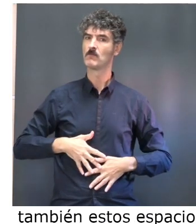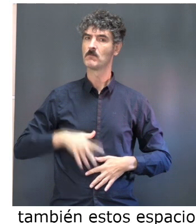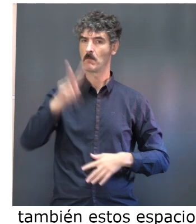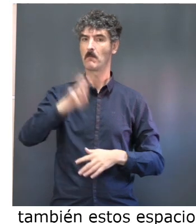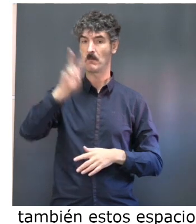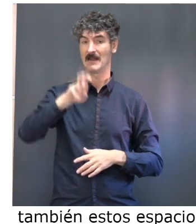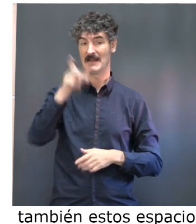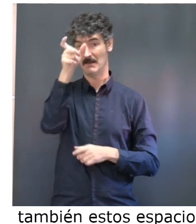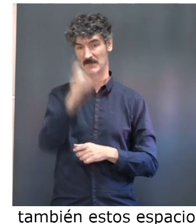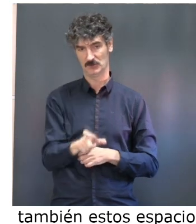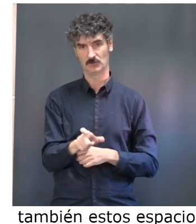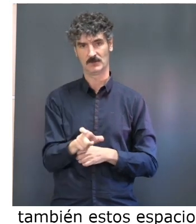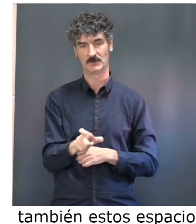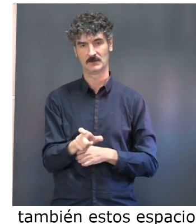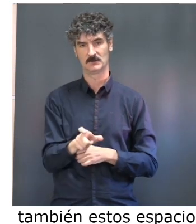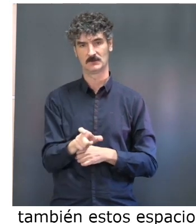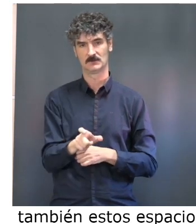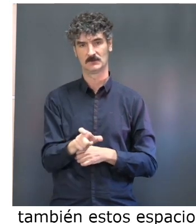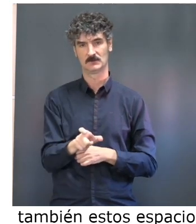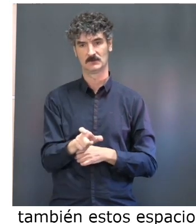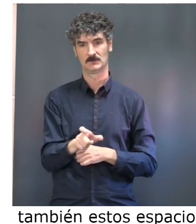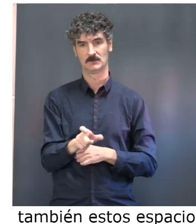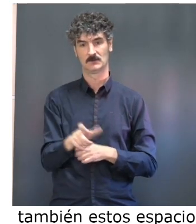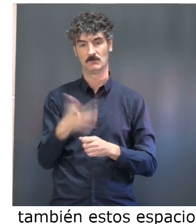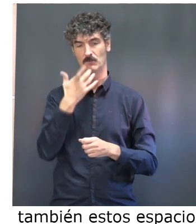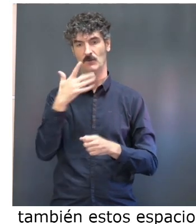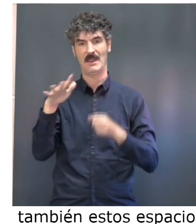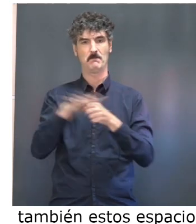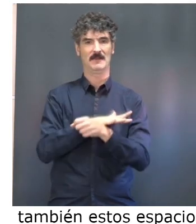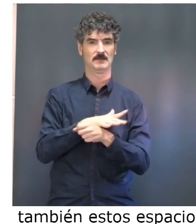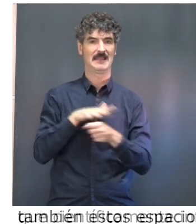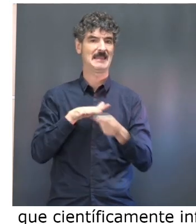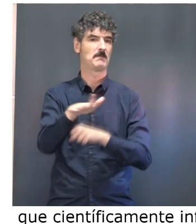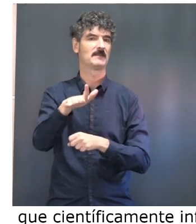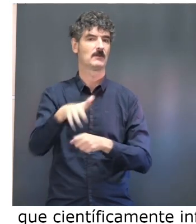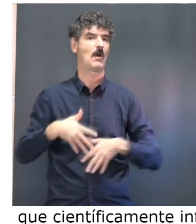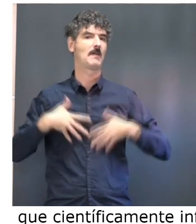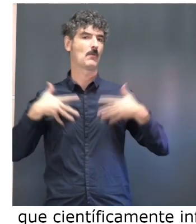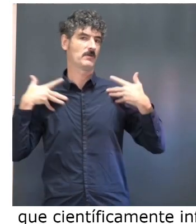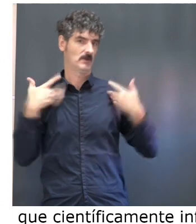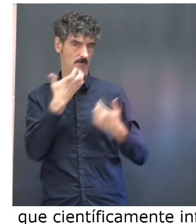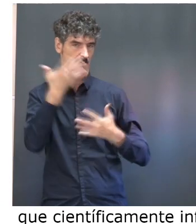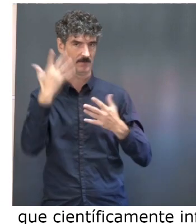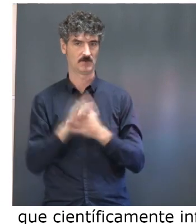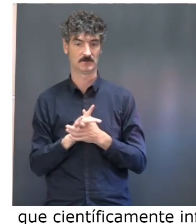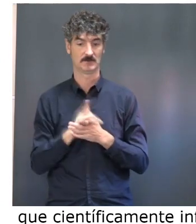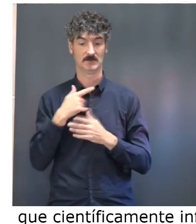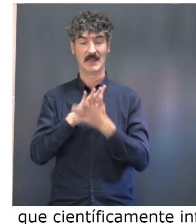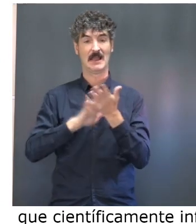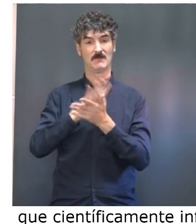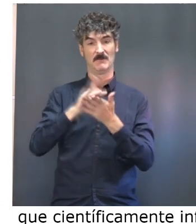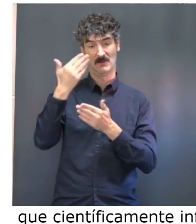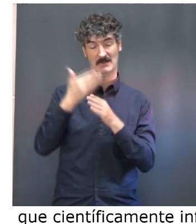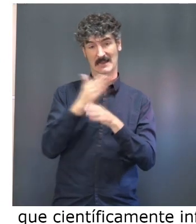la persona, influye en el impacto emocional. En el impacto emocional, claro, pero como hablábamos antes, como para poder